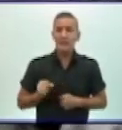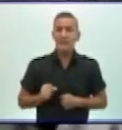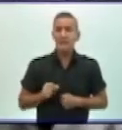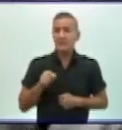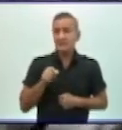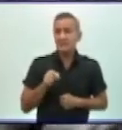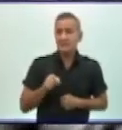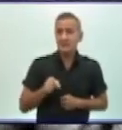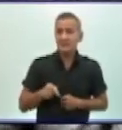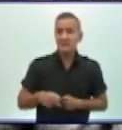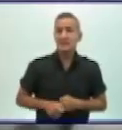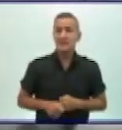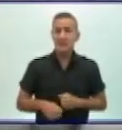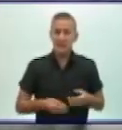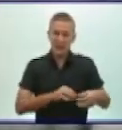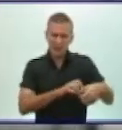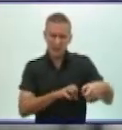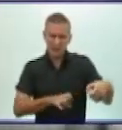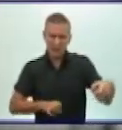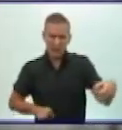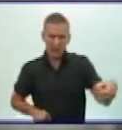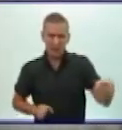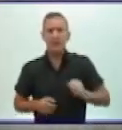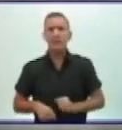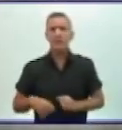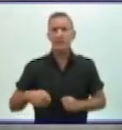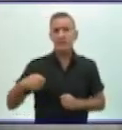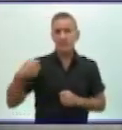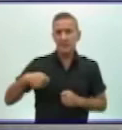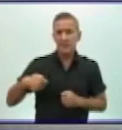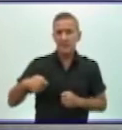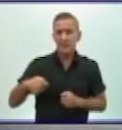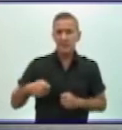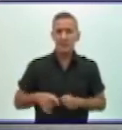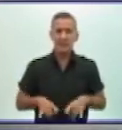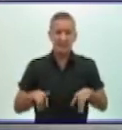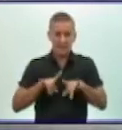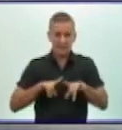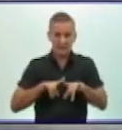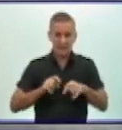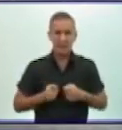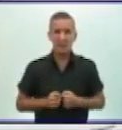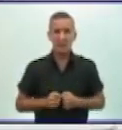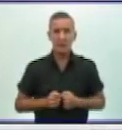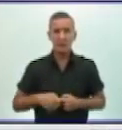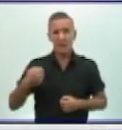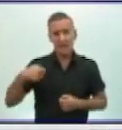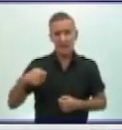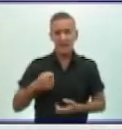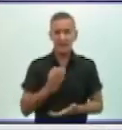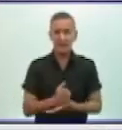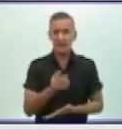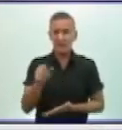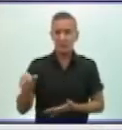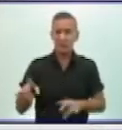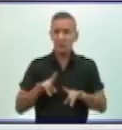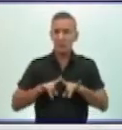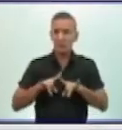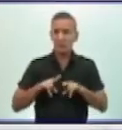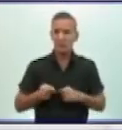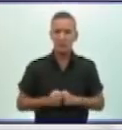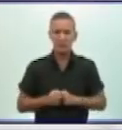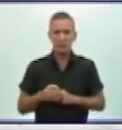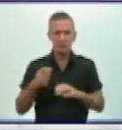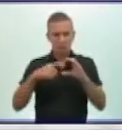de Derechos y Deberes del Estudiante, de su autoría, donde se establecía que el deber de los estudiantes universitarios era divulgar los conocimientos